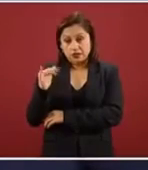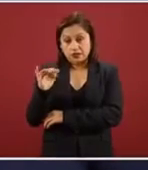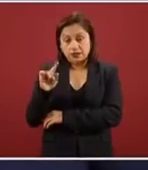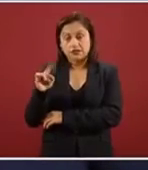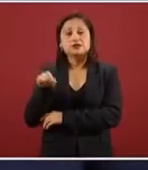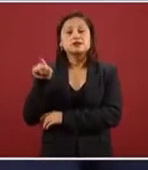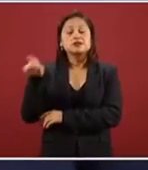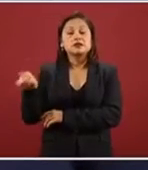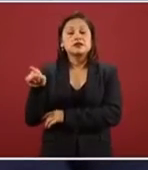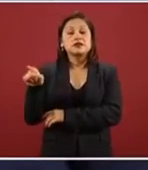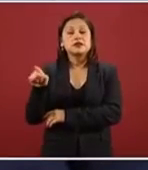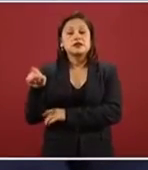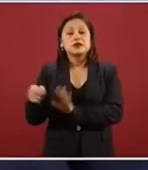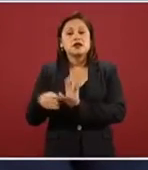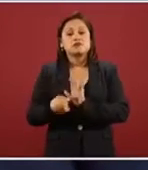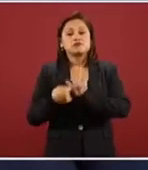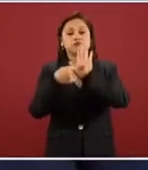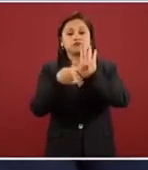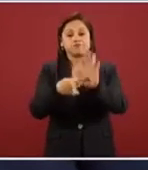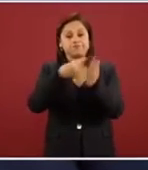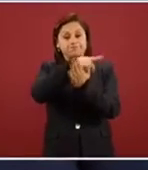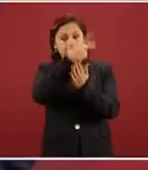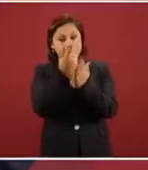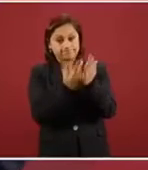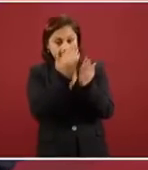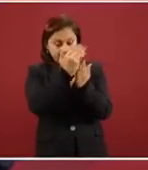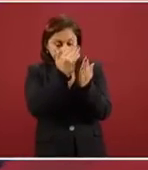un plan para